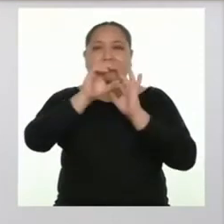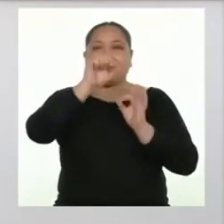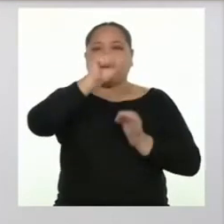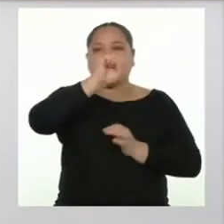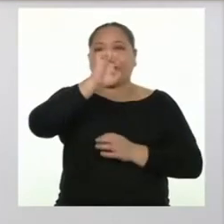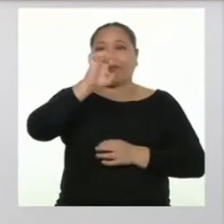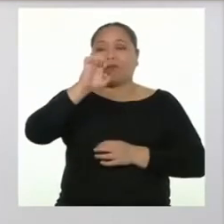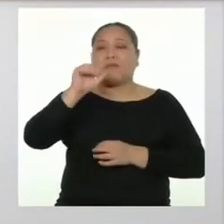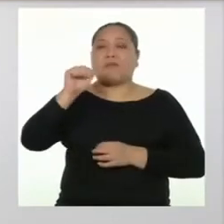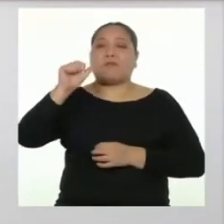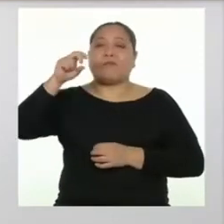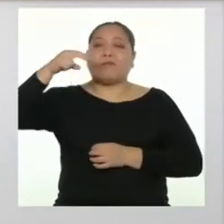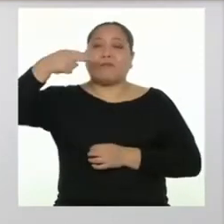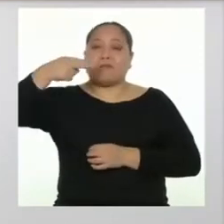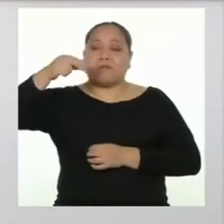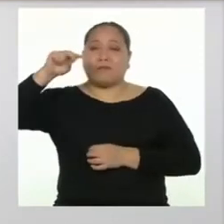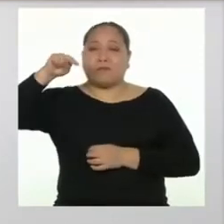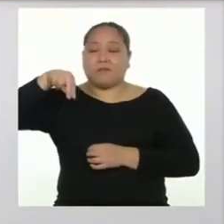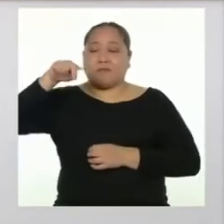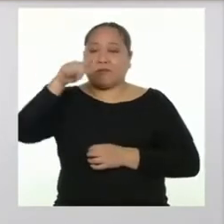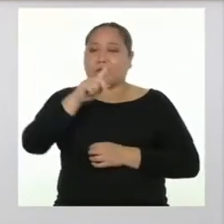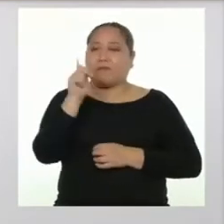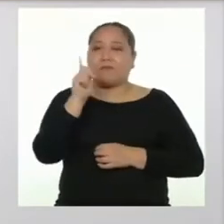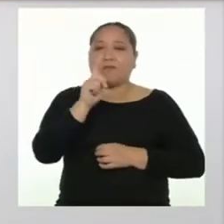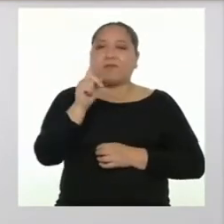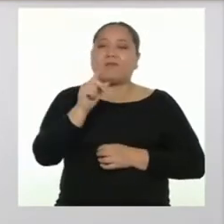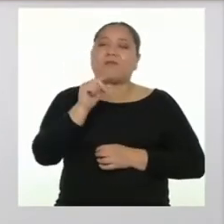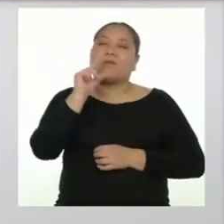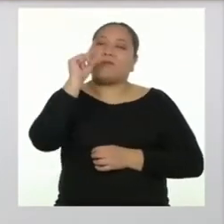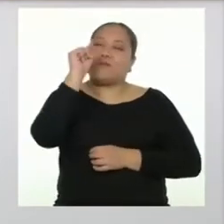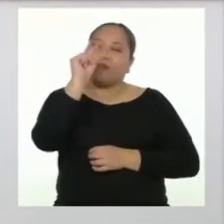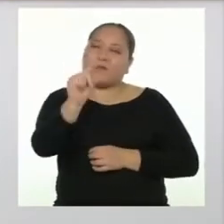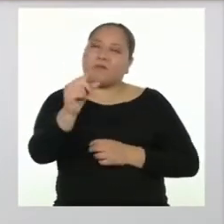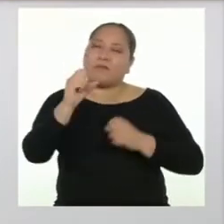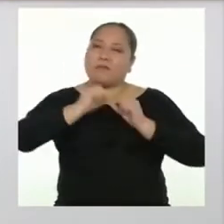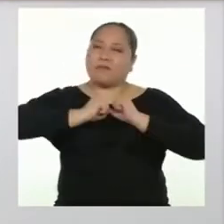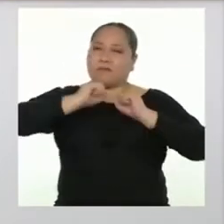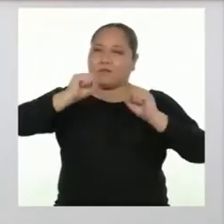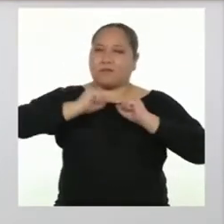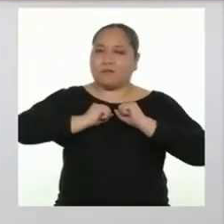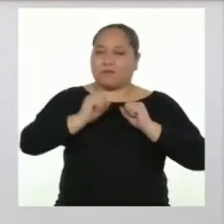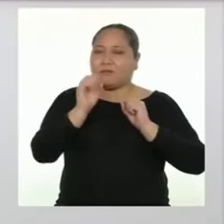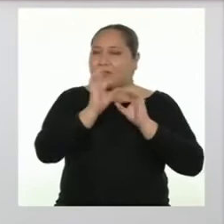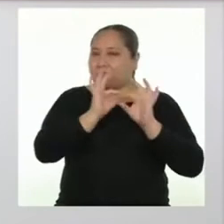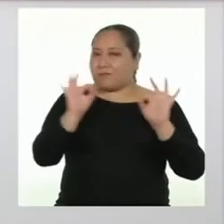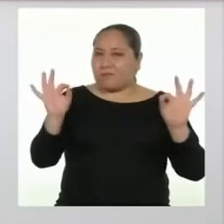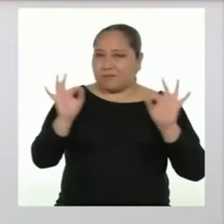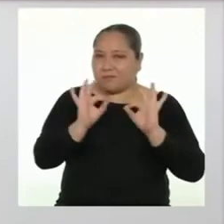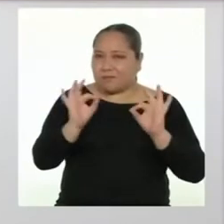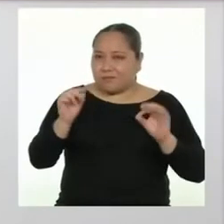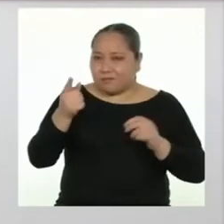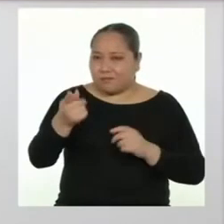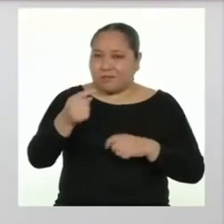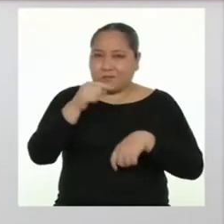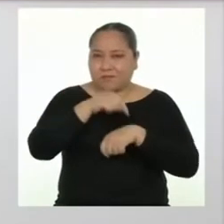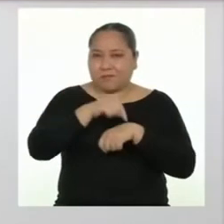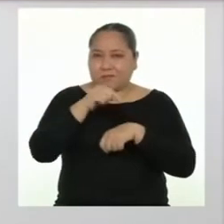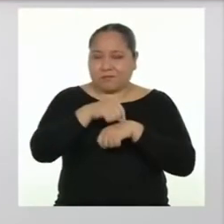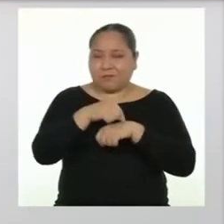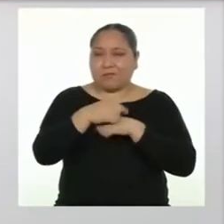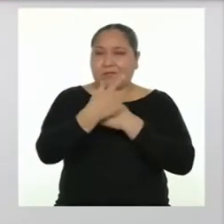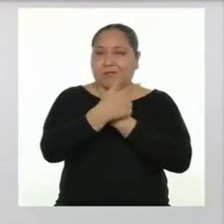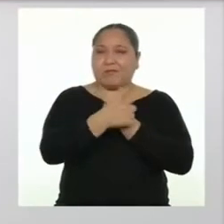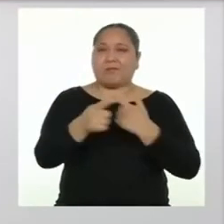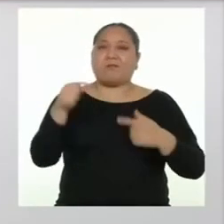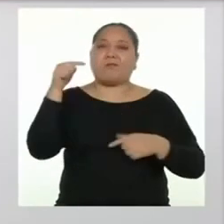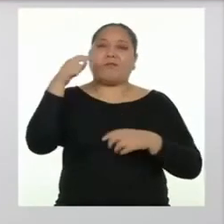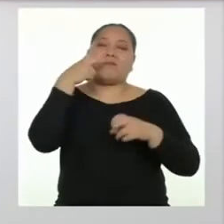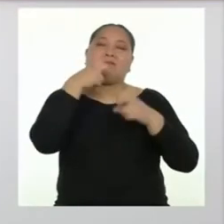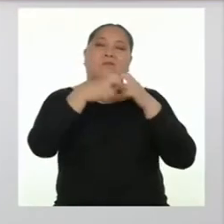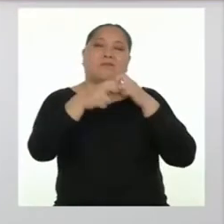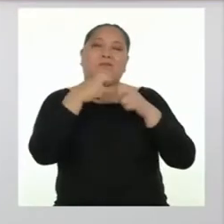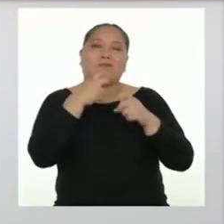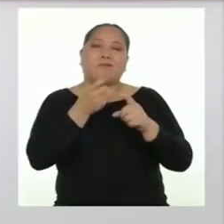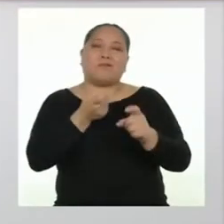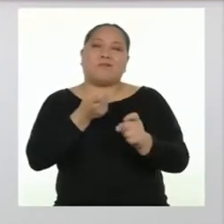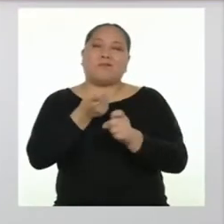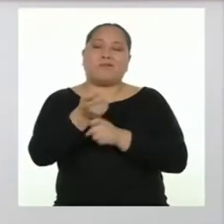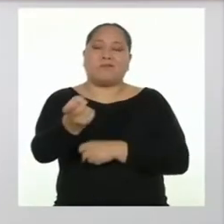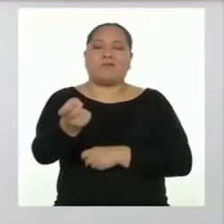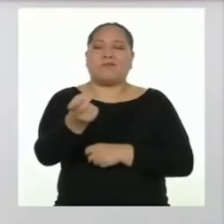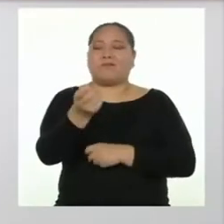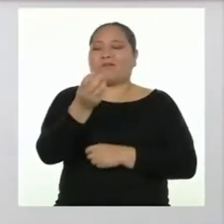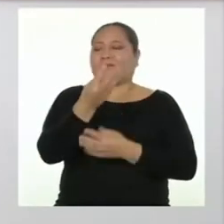remarcar es que la insuficiente actividad física y el no realizar actividades de tiempo libre es un problema que